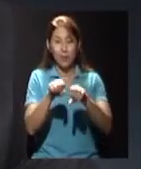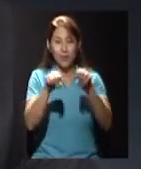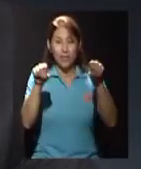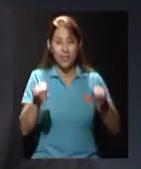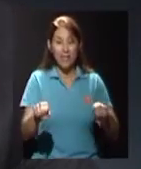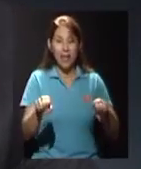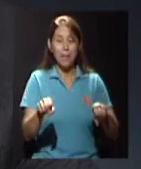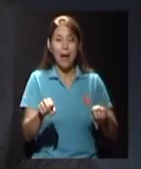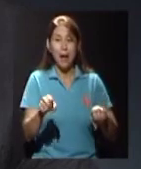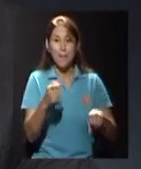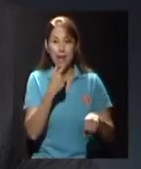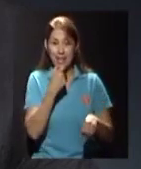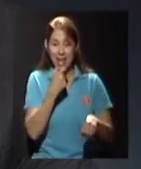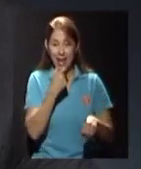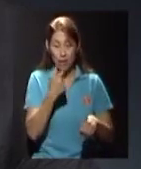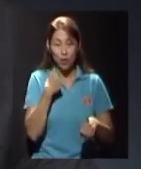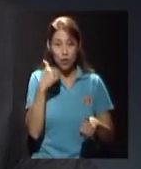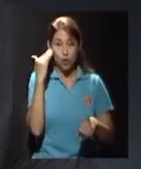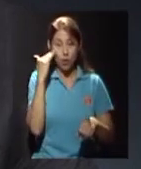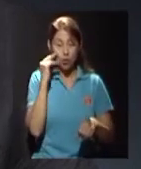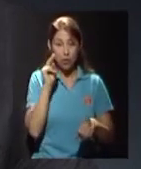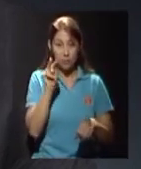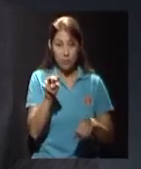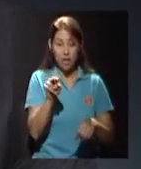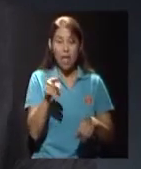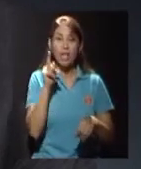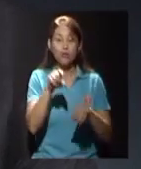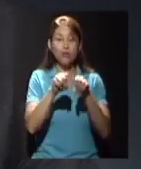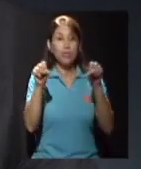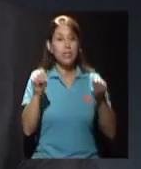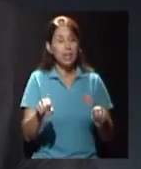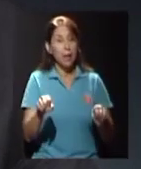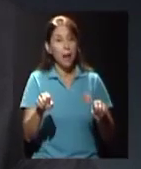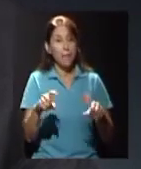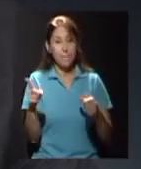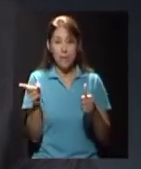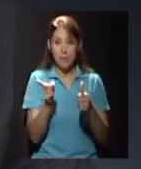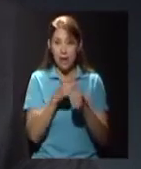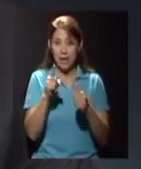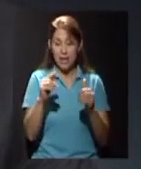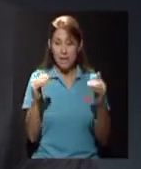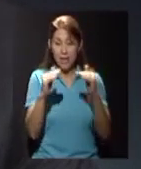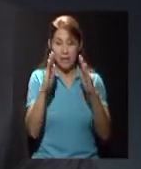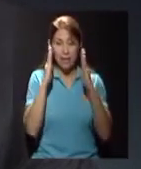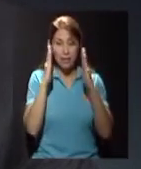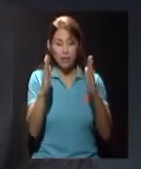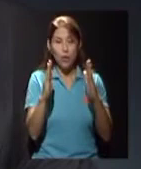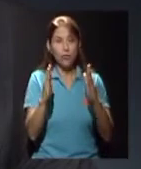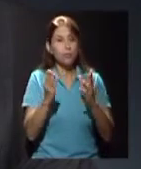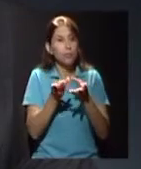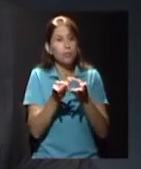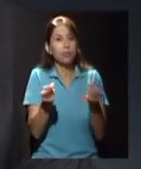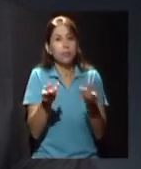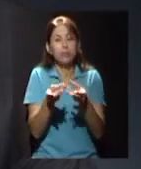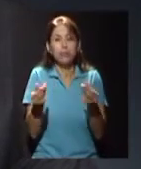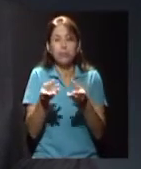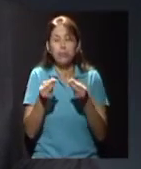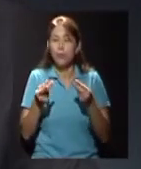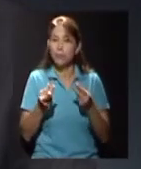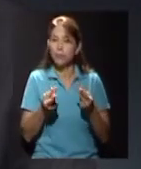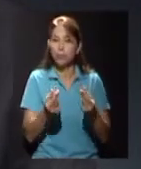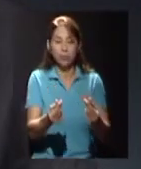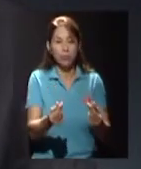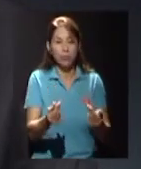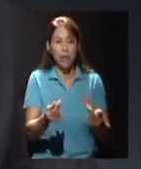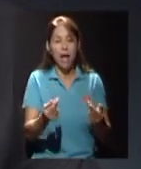conocí es un sistema altamente resolutivo en su primer nivel aún así siguen teniendo